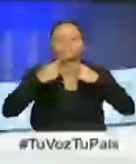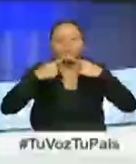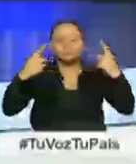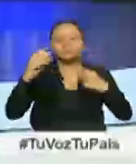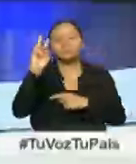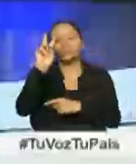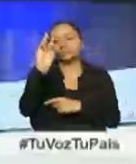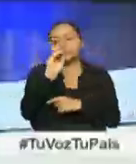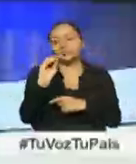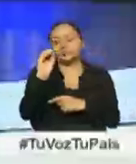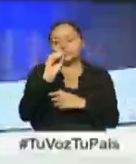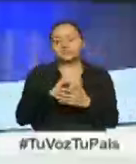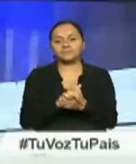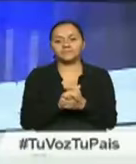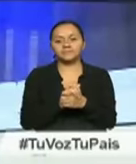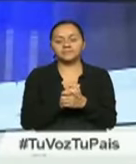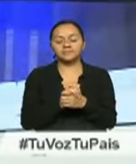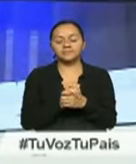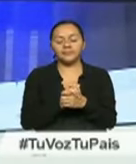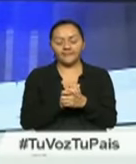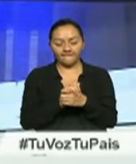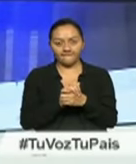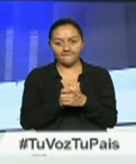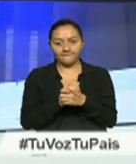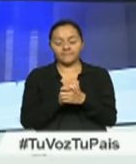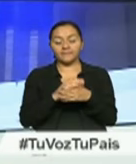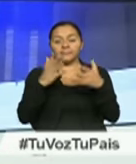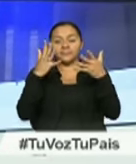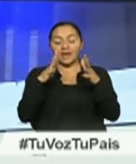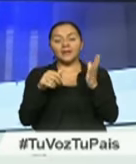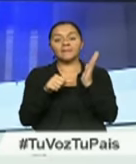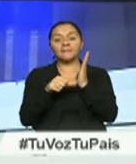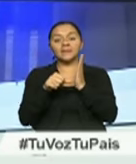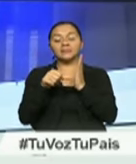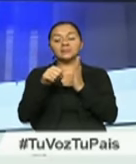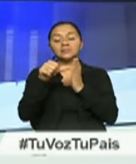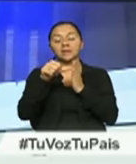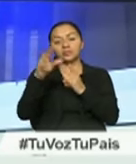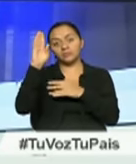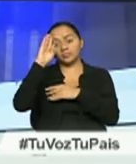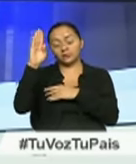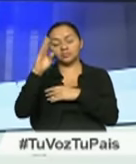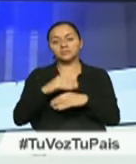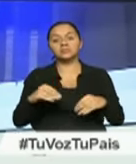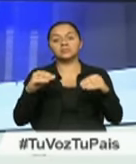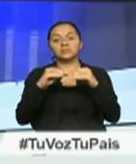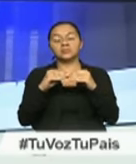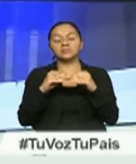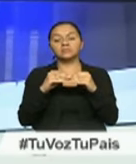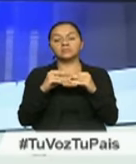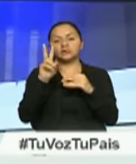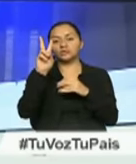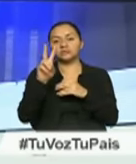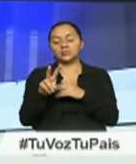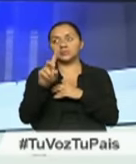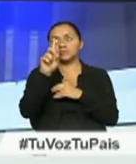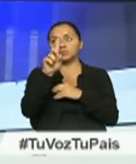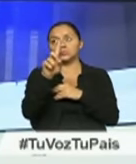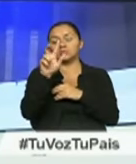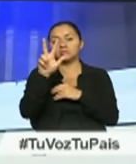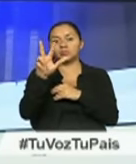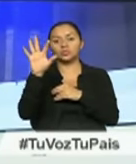octubre. Ahora les contamos que el Ministerio del Interior y la Policía Nacional entregaron 10.139 armas de